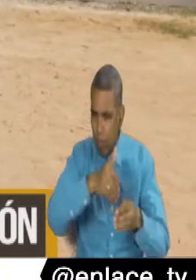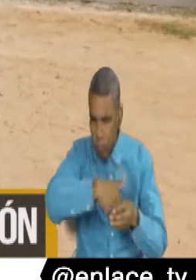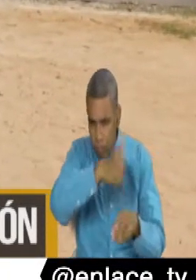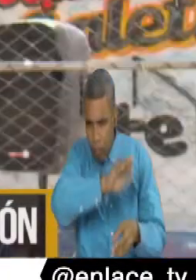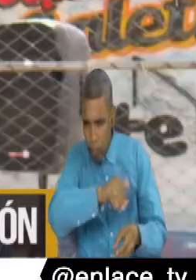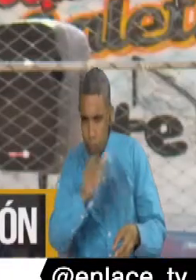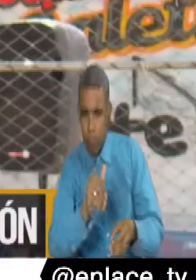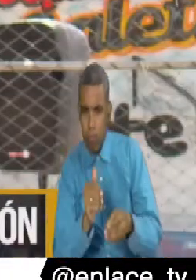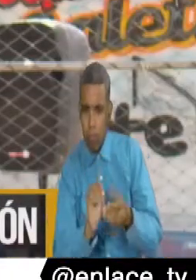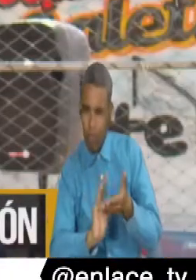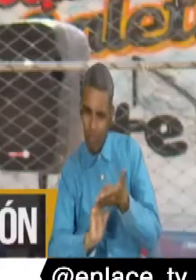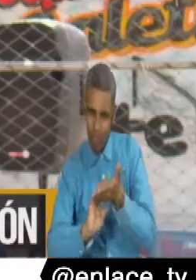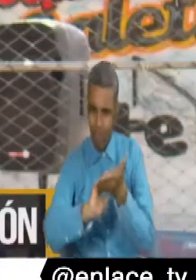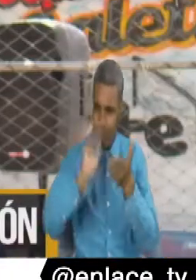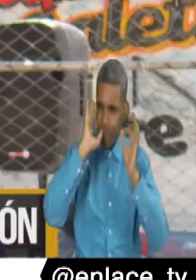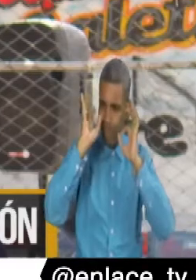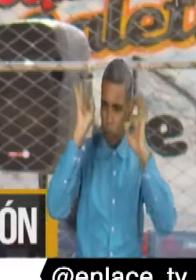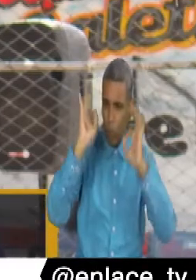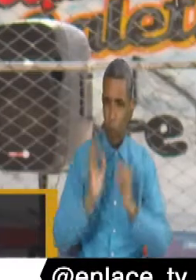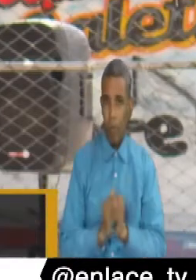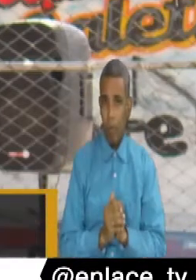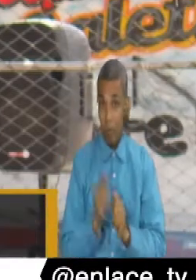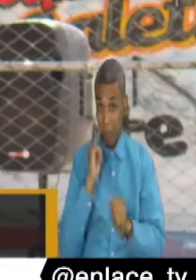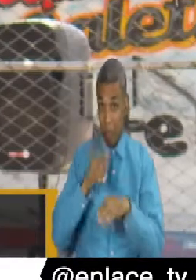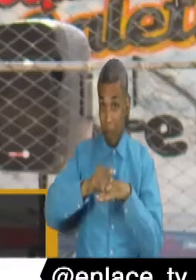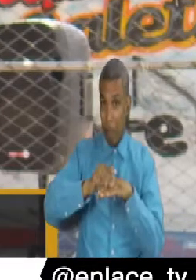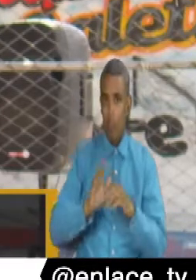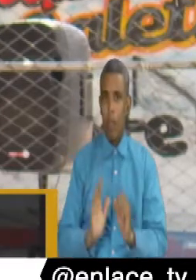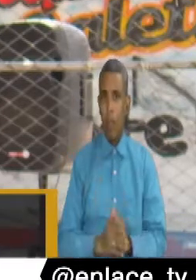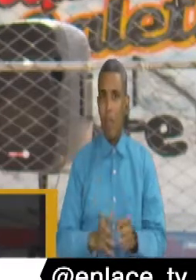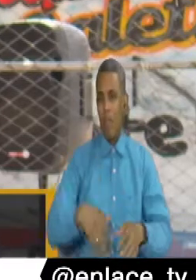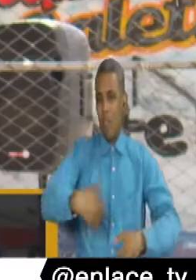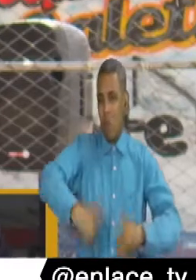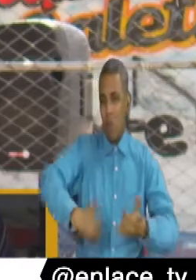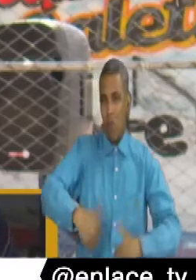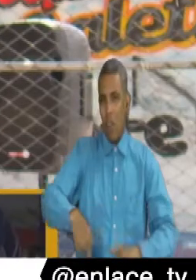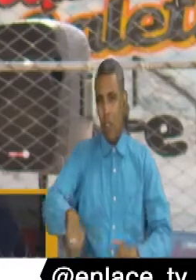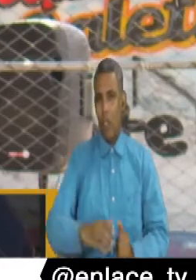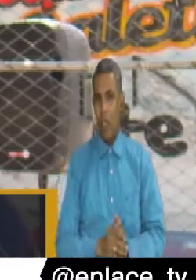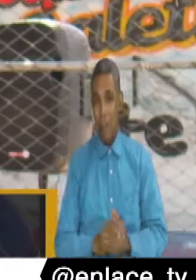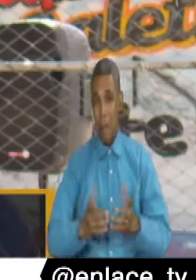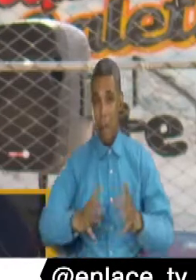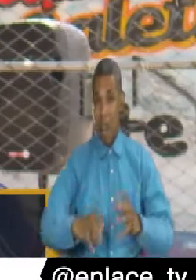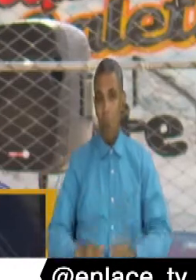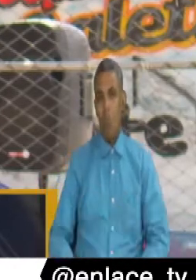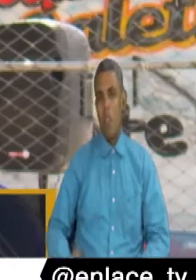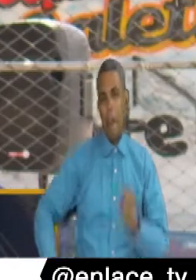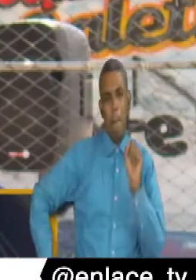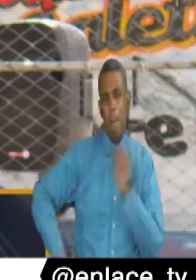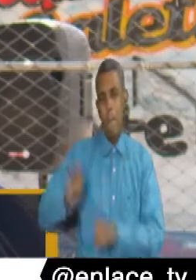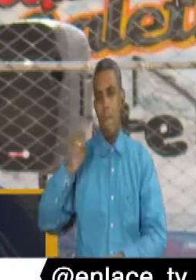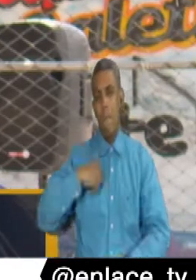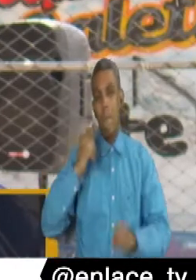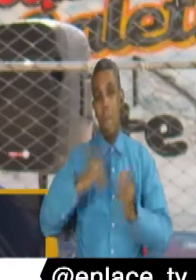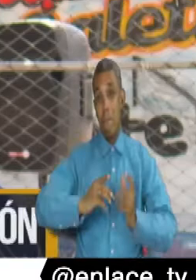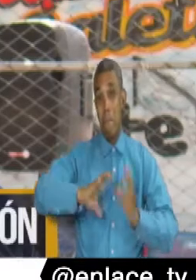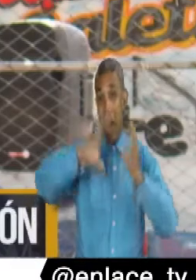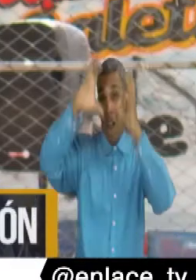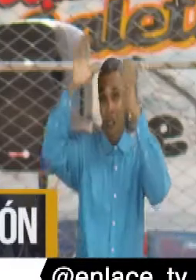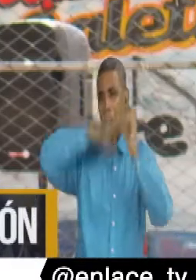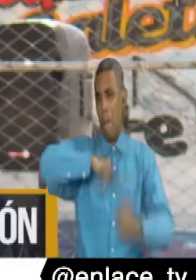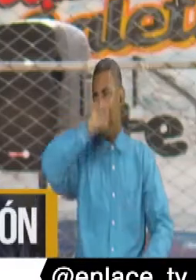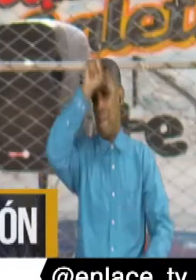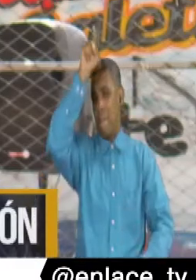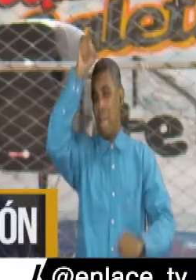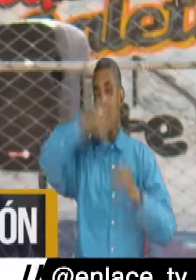este lugar. Hay pérdida de balón, el balón se va y no aparece. Aquí hay pérdida por el caño que tenemos aquí al lado.